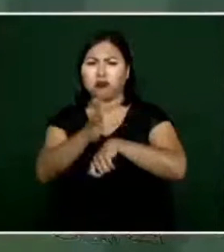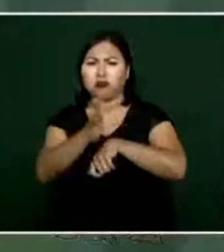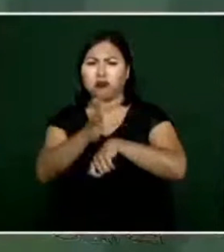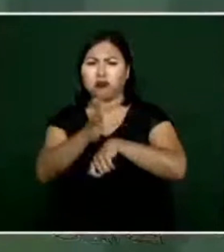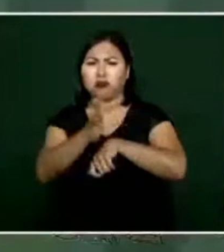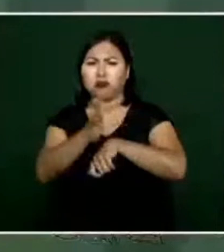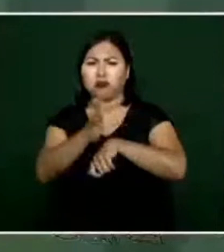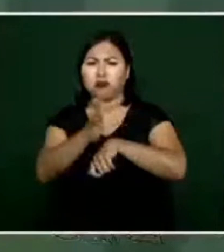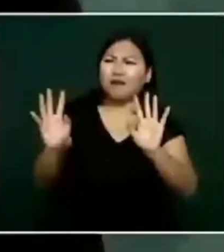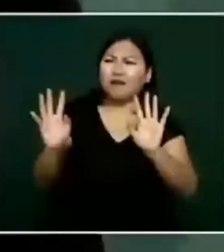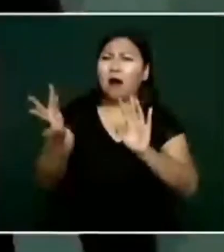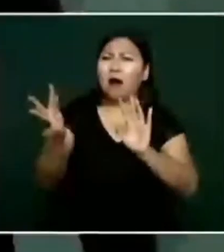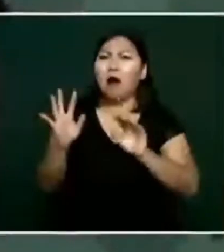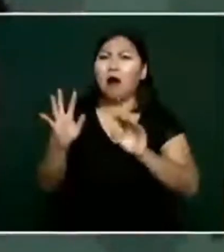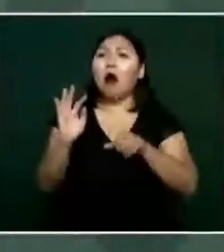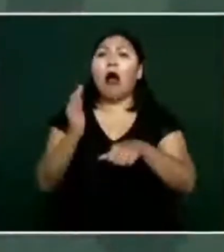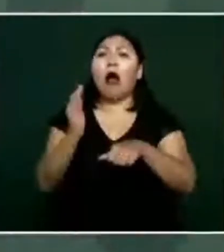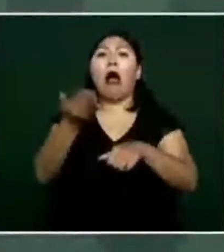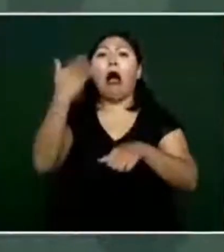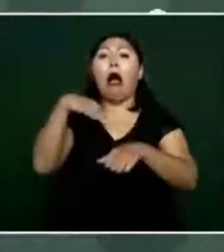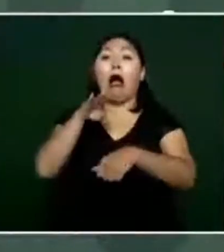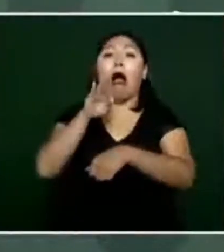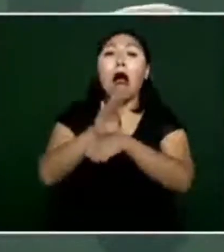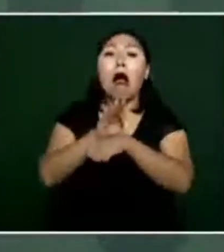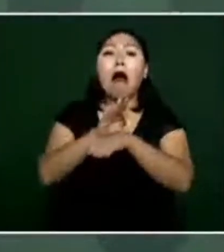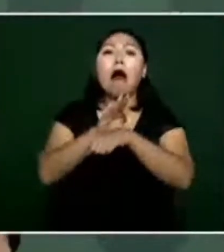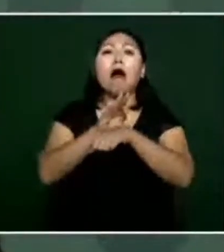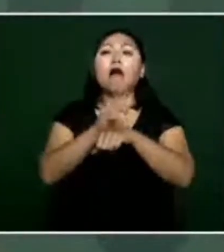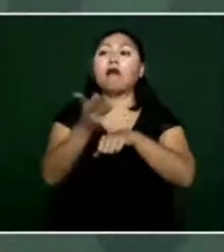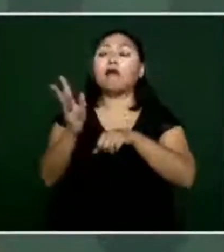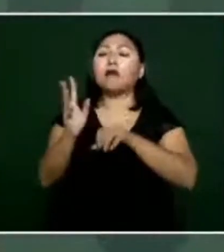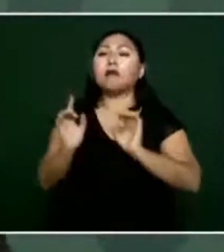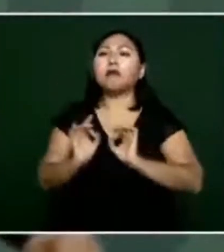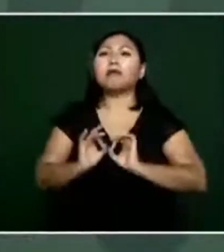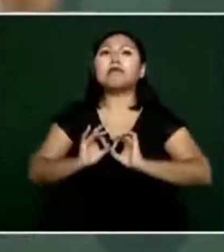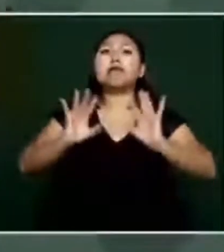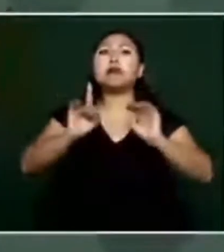Y así muchas cosas. De repente